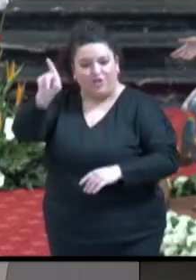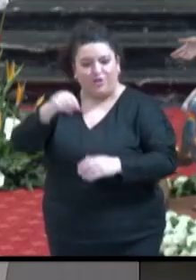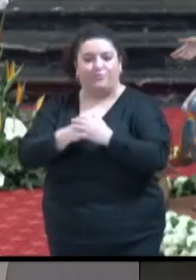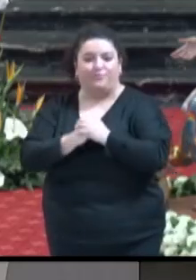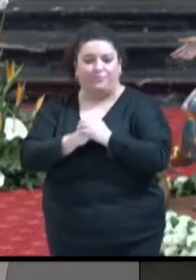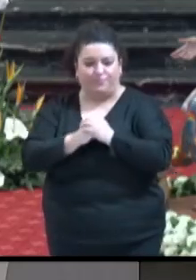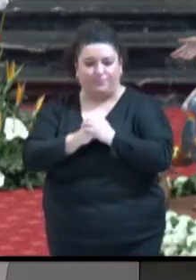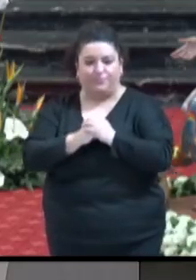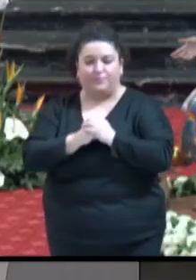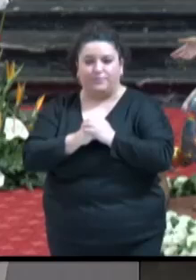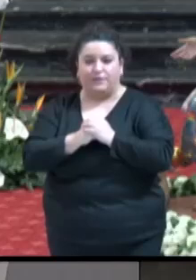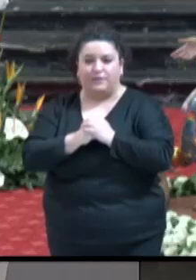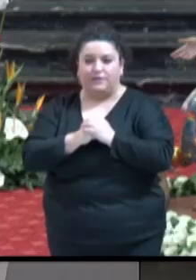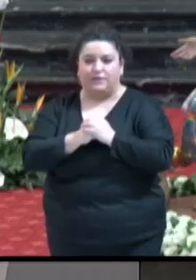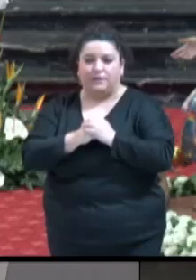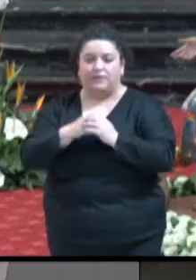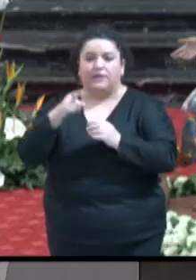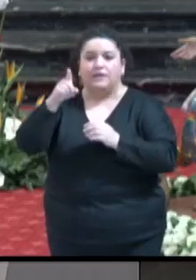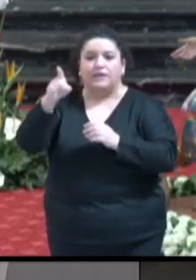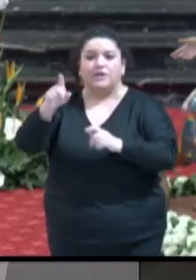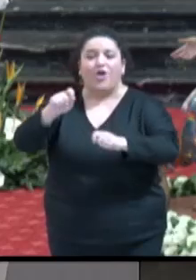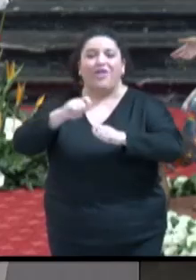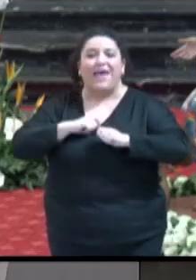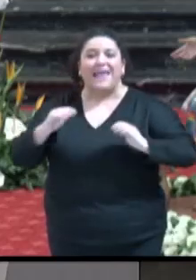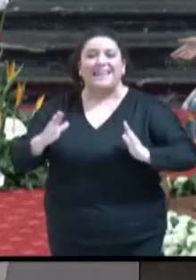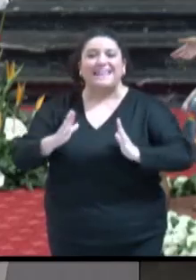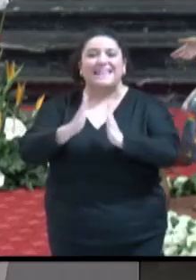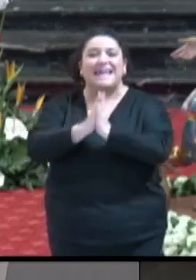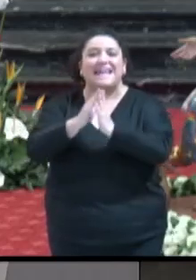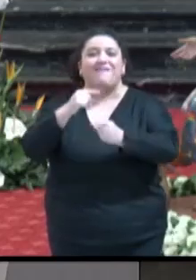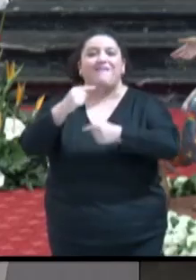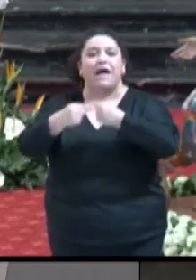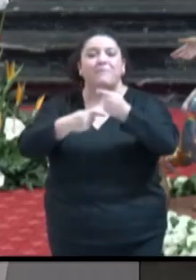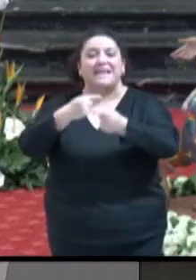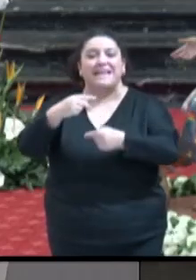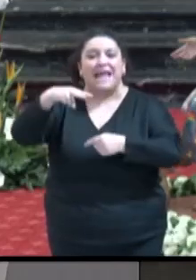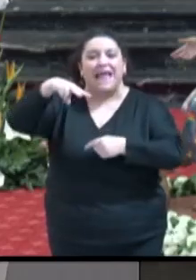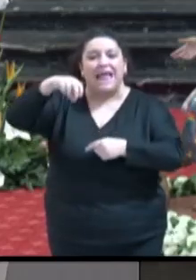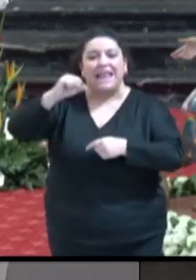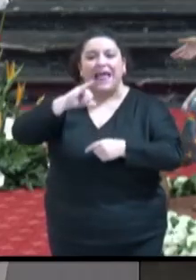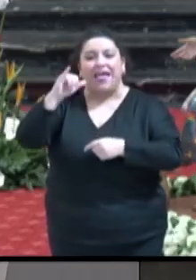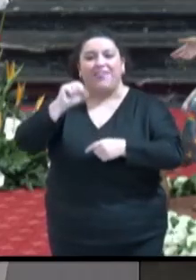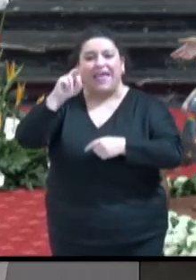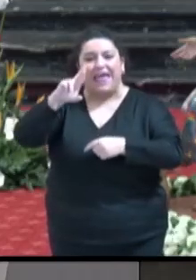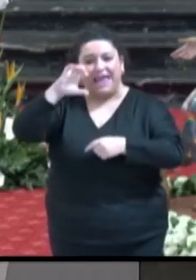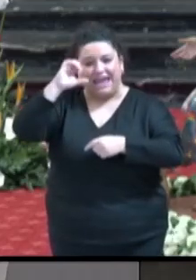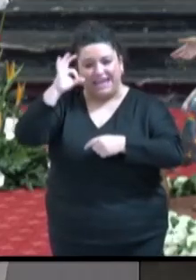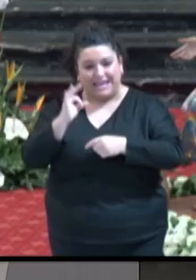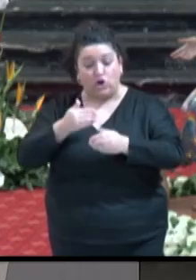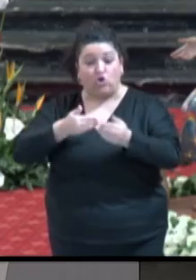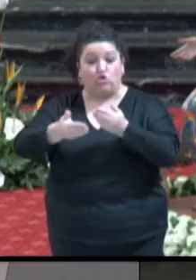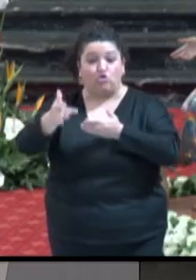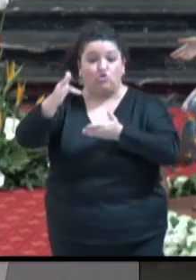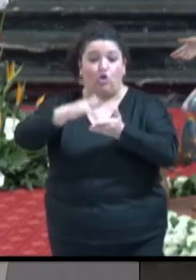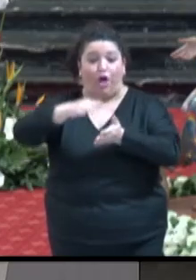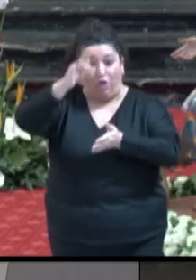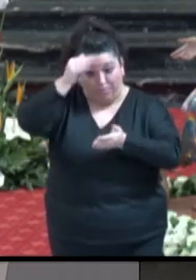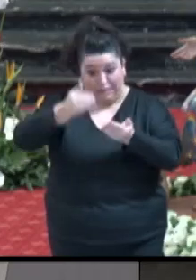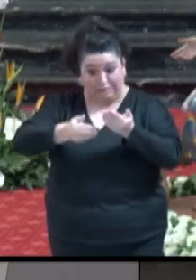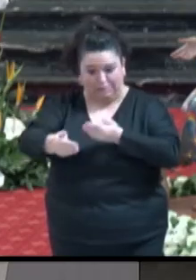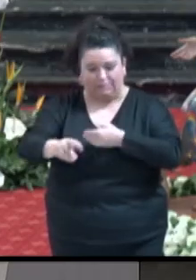constituyen la santa familia de Nazaret que celebraremos el próximo domingo Dios